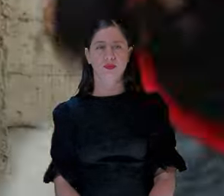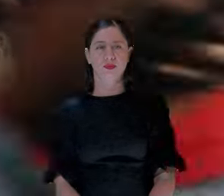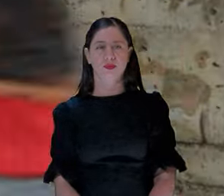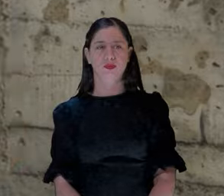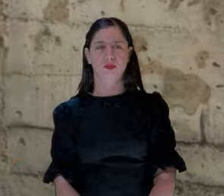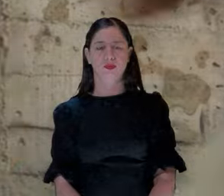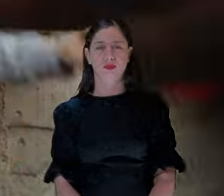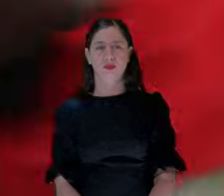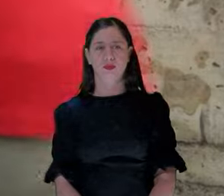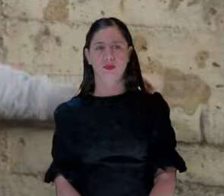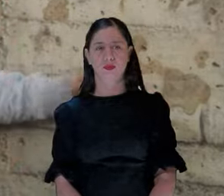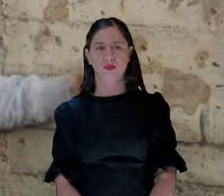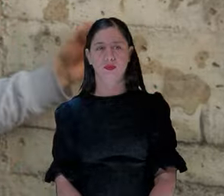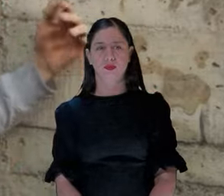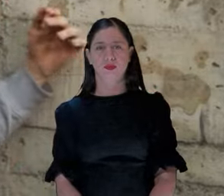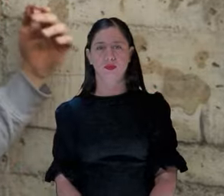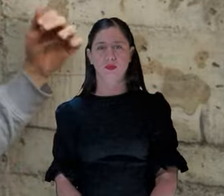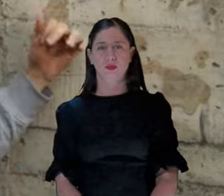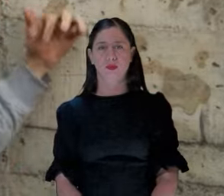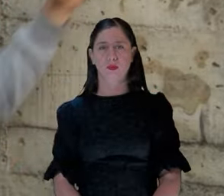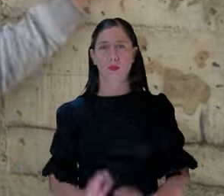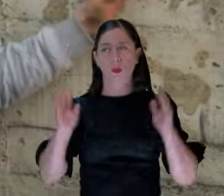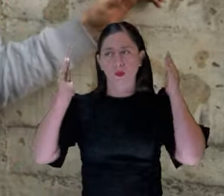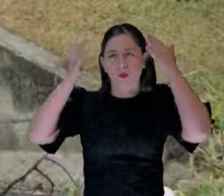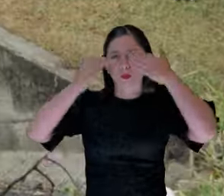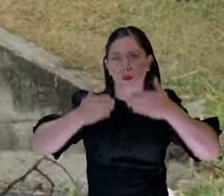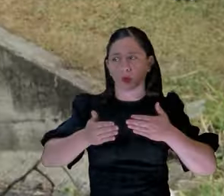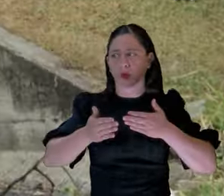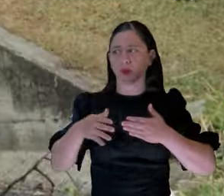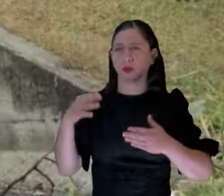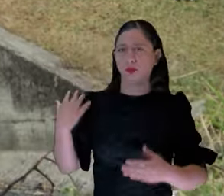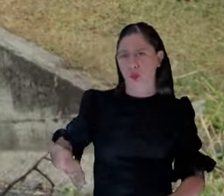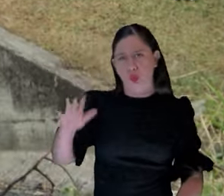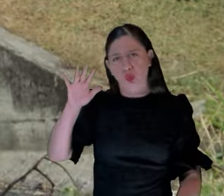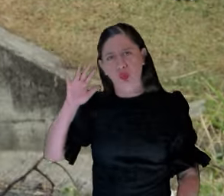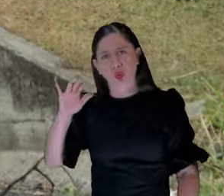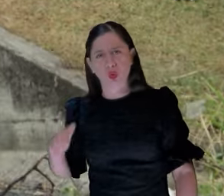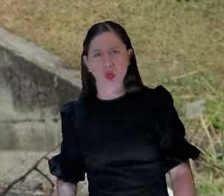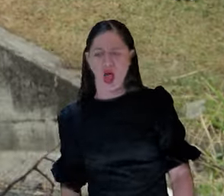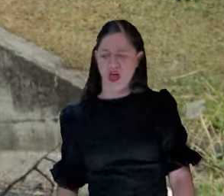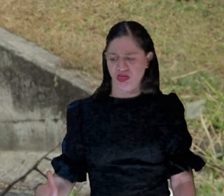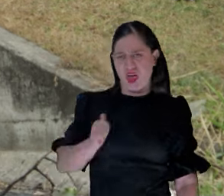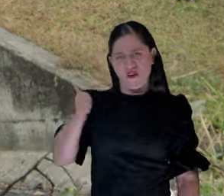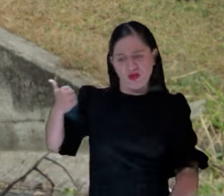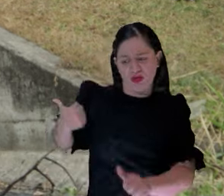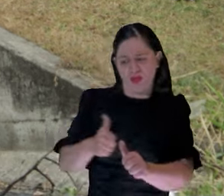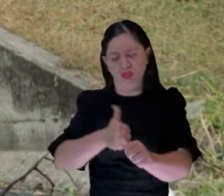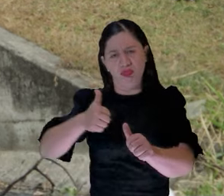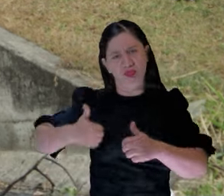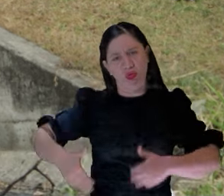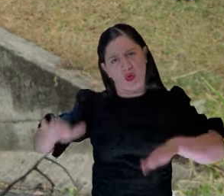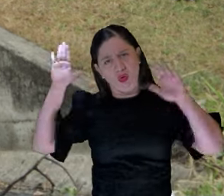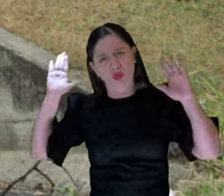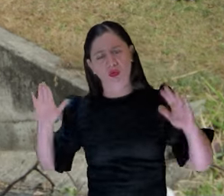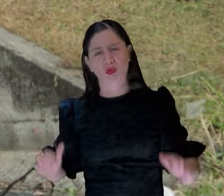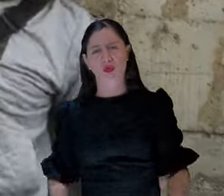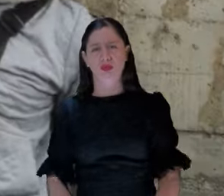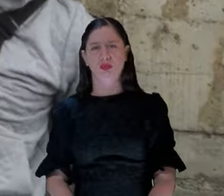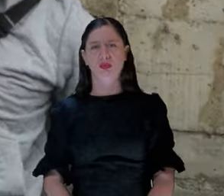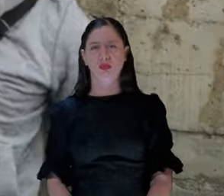mejor. Este es un barrio humilde que le puse el mundo. ¡No es su madre, weón! ¡Uno va a correr así, weón!